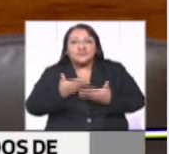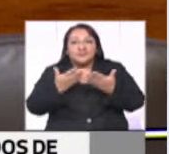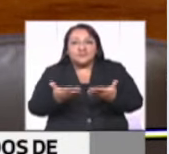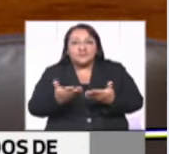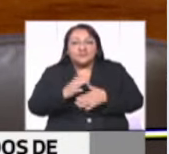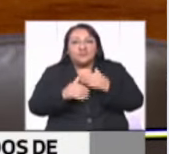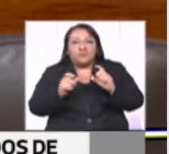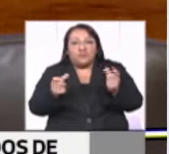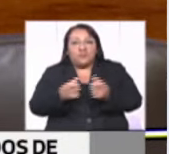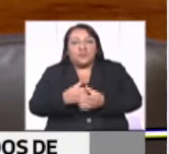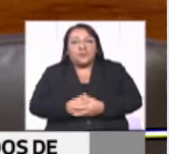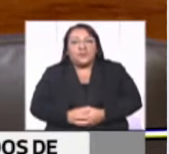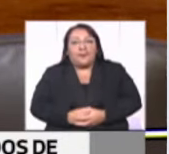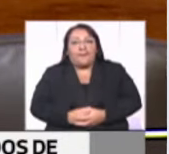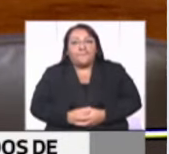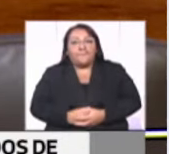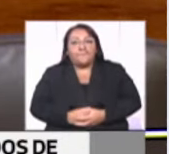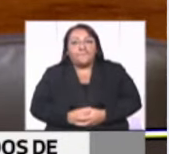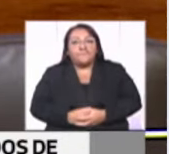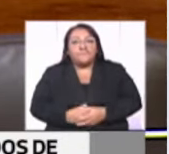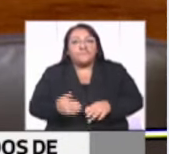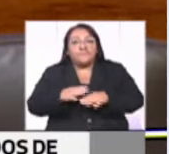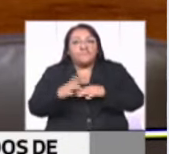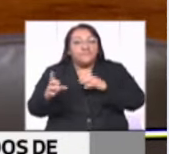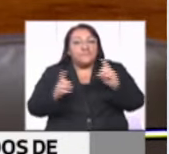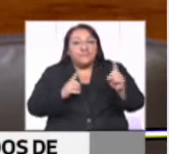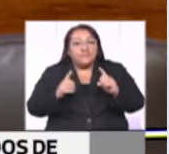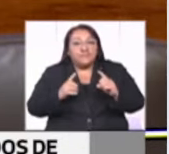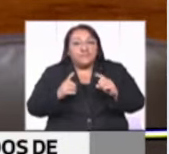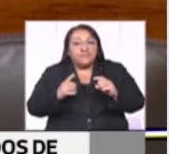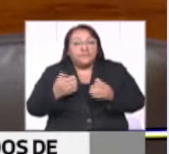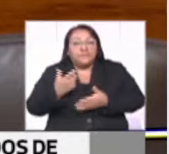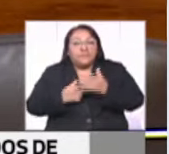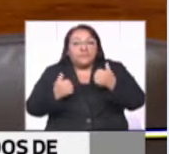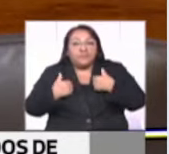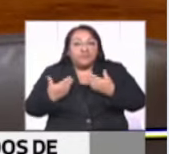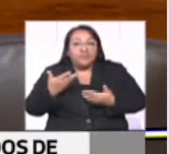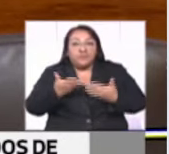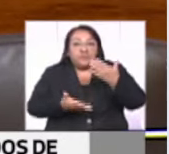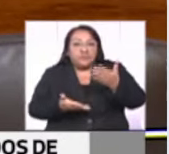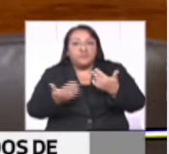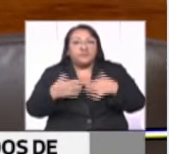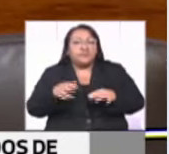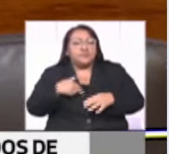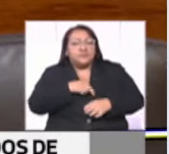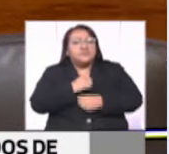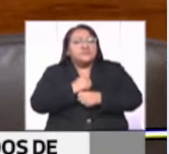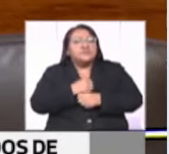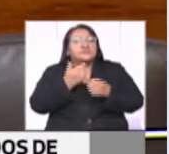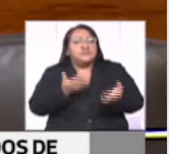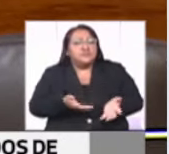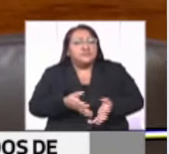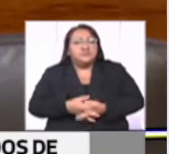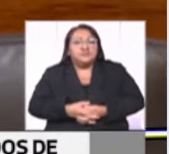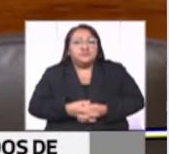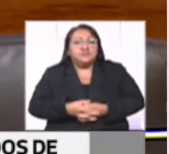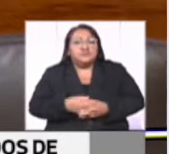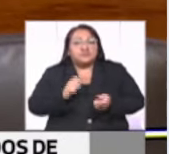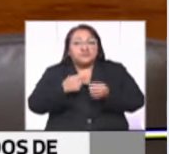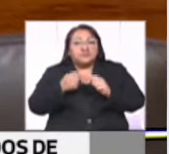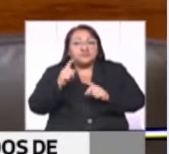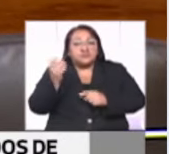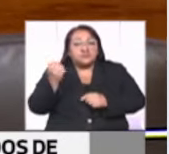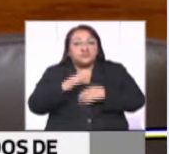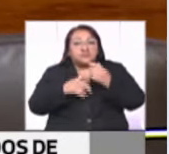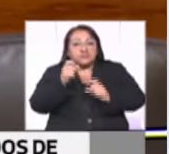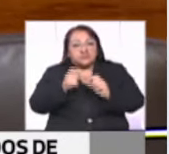de la comisión el debate del retiro de las 4 UITs, era pues porque estábamos trabajando la reforma de pensiones para